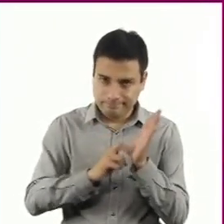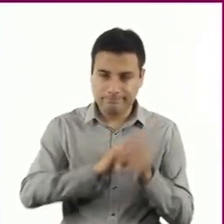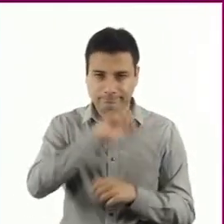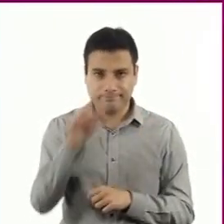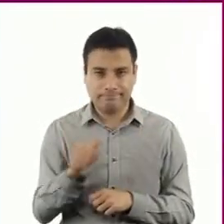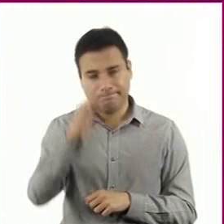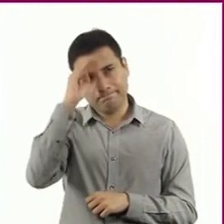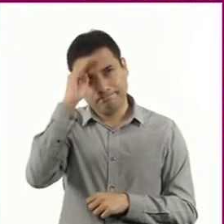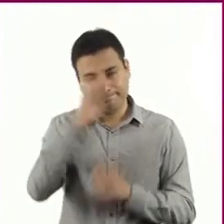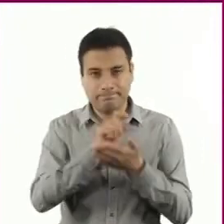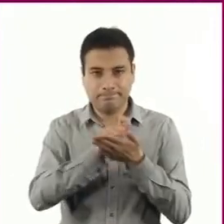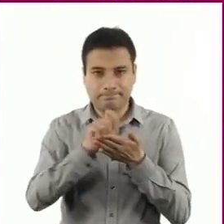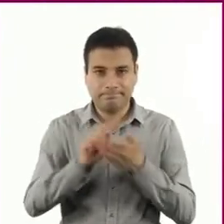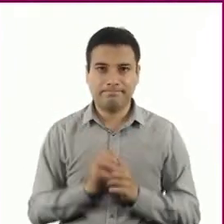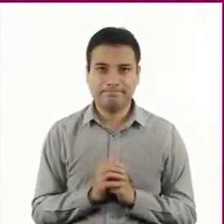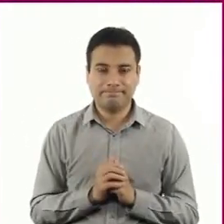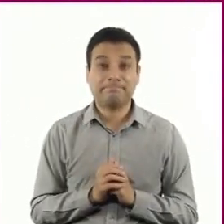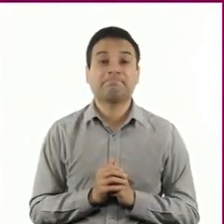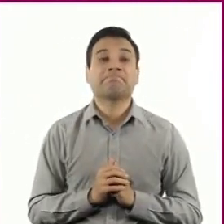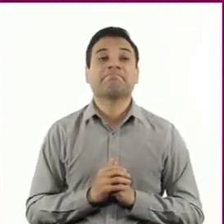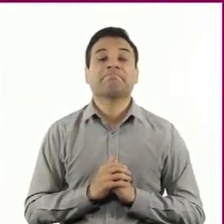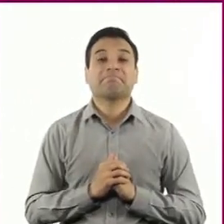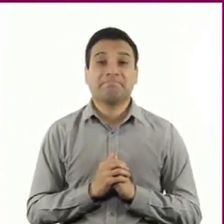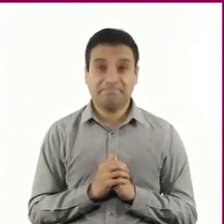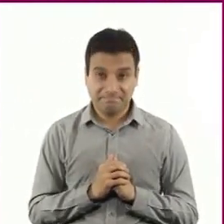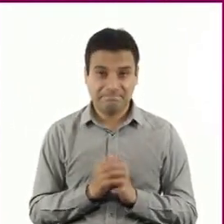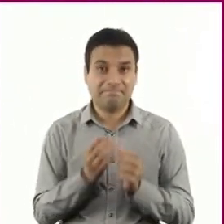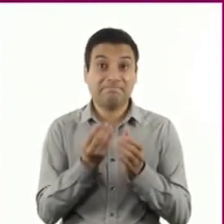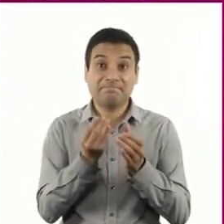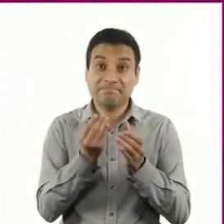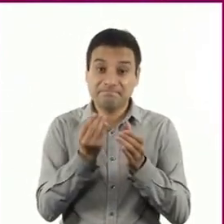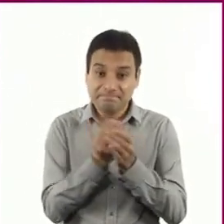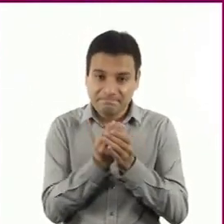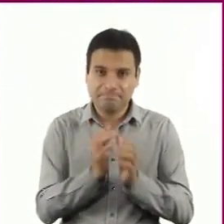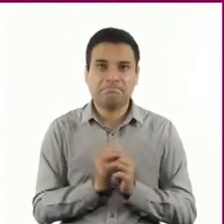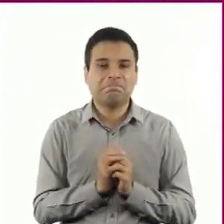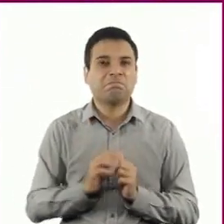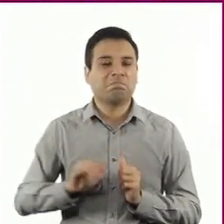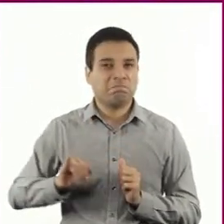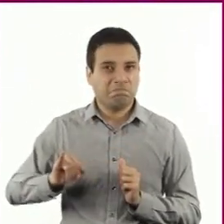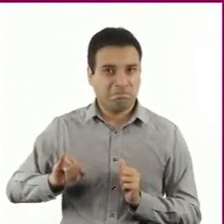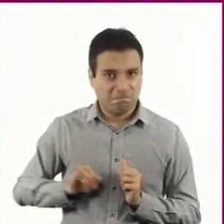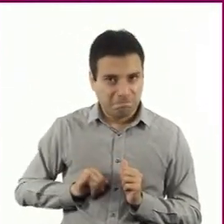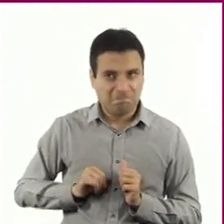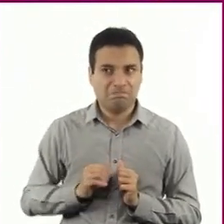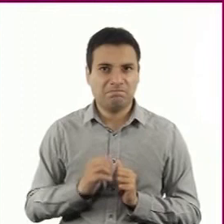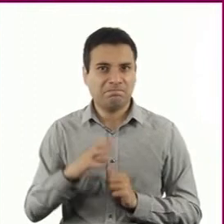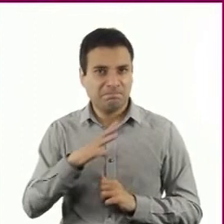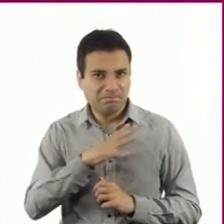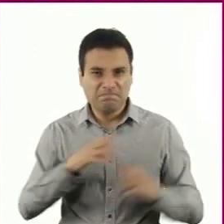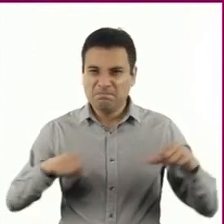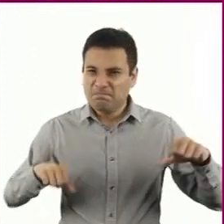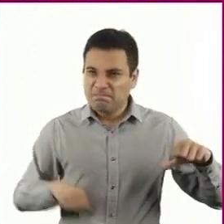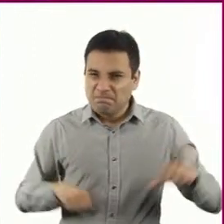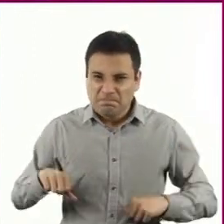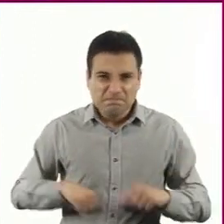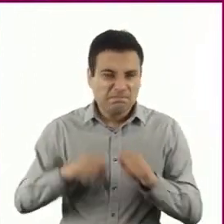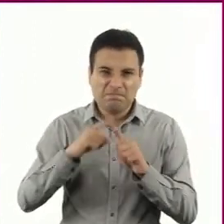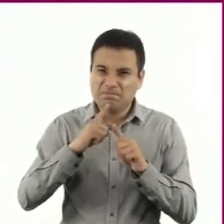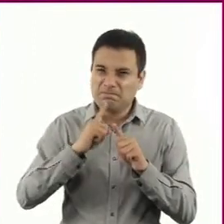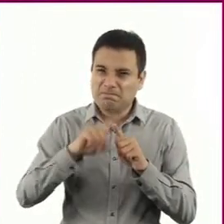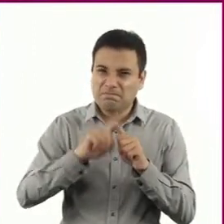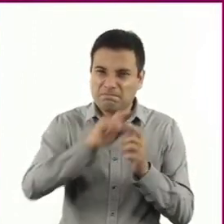descubrimientos. Maestro, sin duda ha sido una sesión muy enriquecedora, llena de retos que nos permitieron conocer